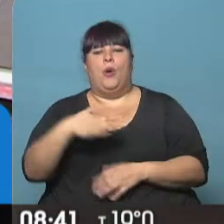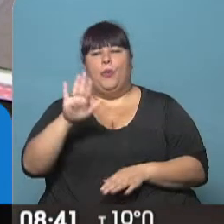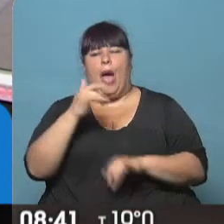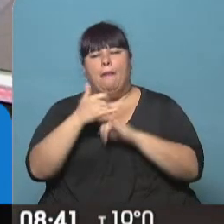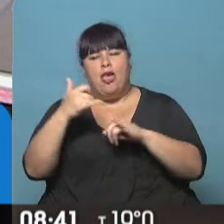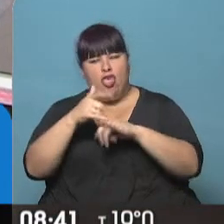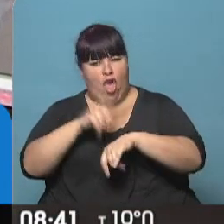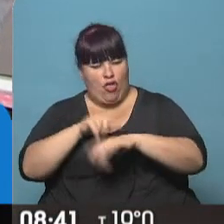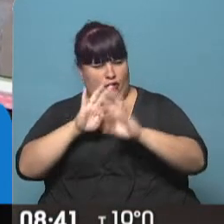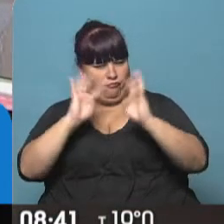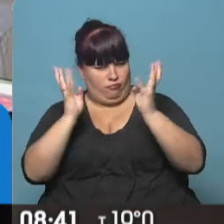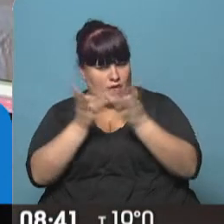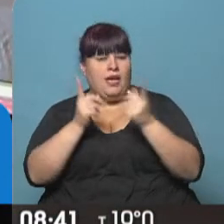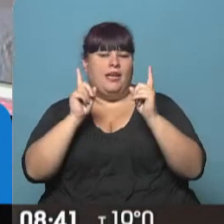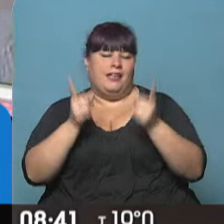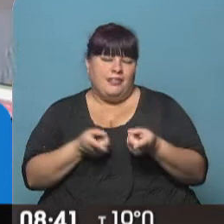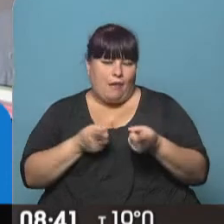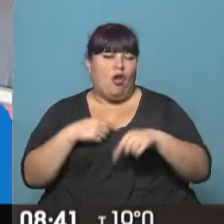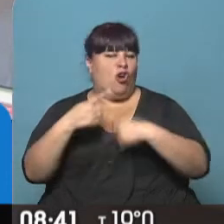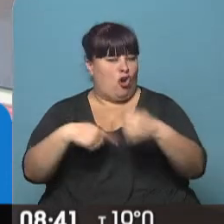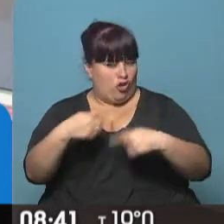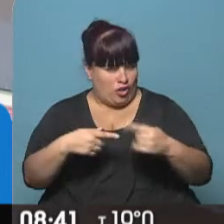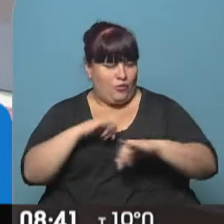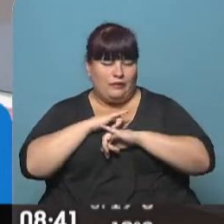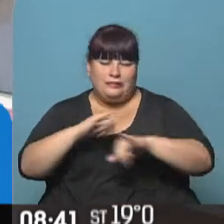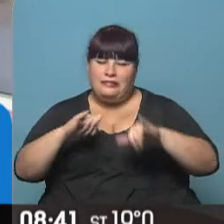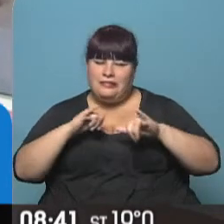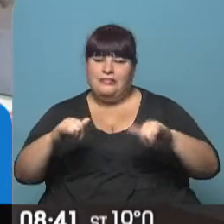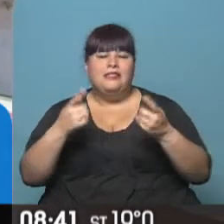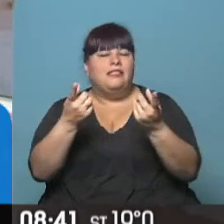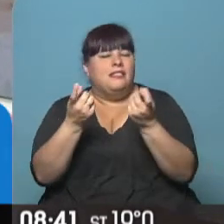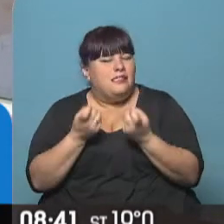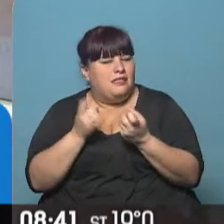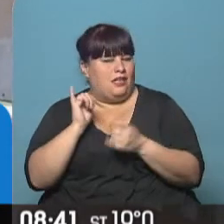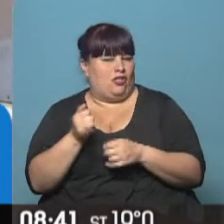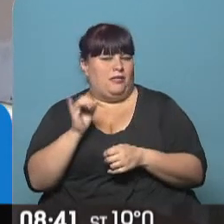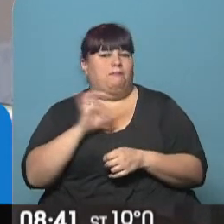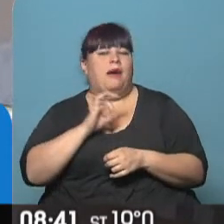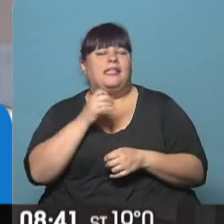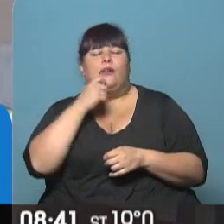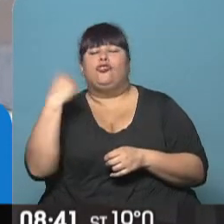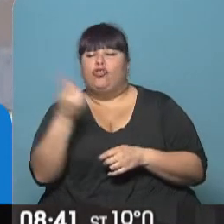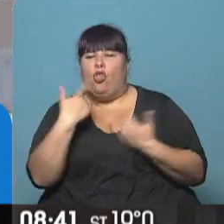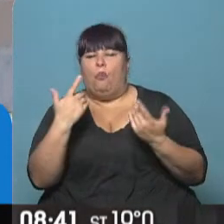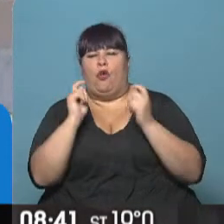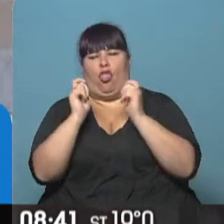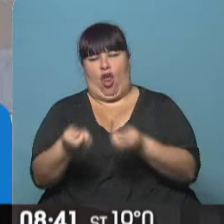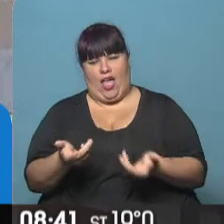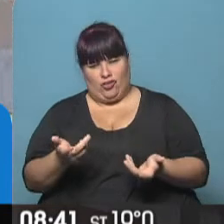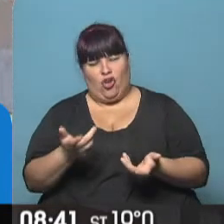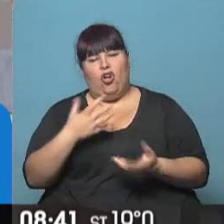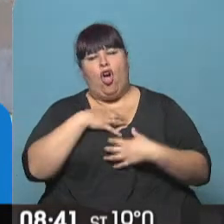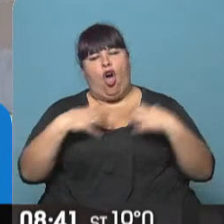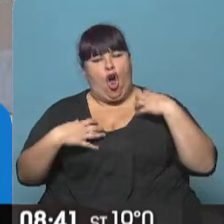del mediodía y, por supuesto, seguimos difundiendo la necesidad de saber de que todos podemos hacerlo.